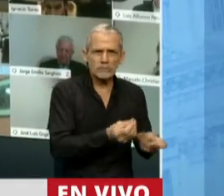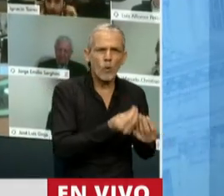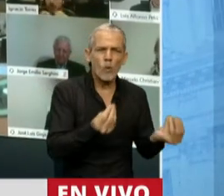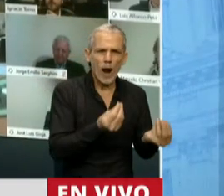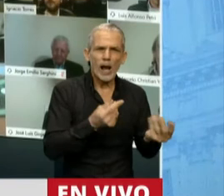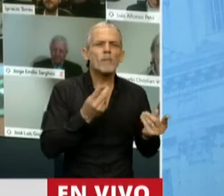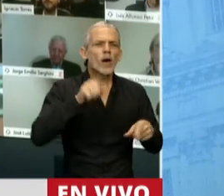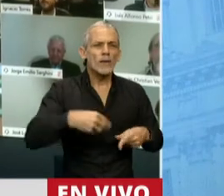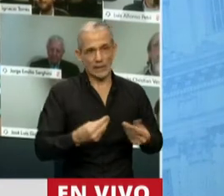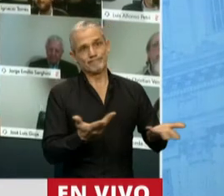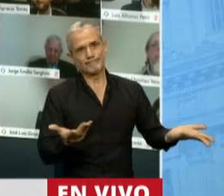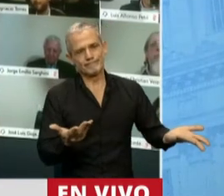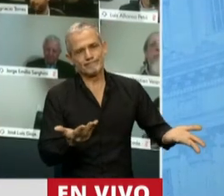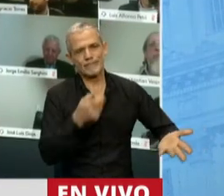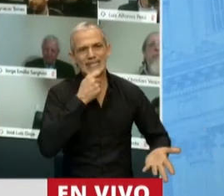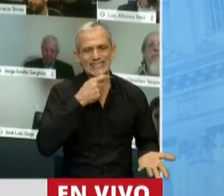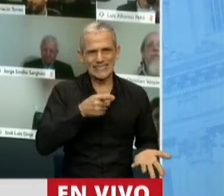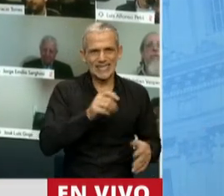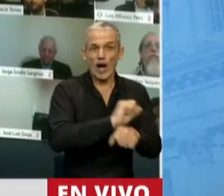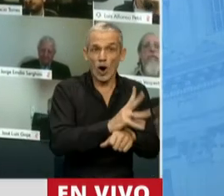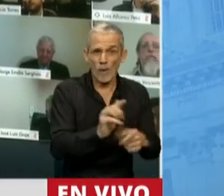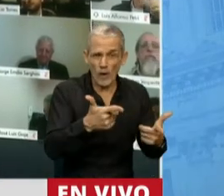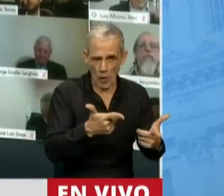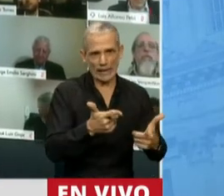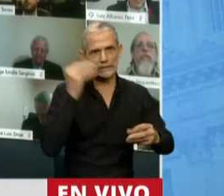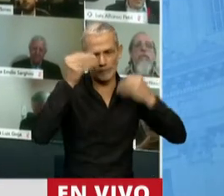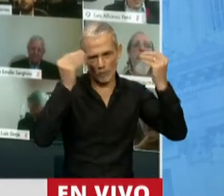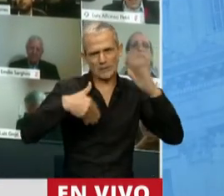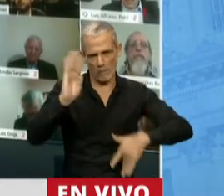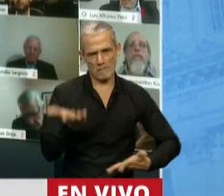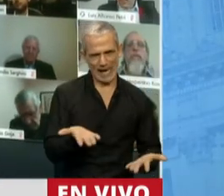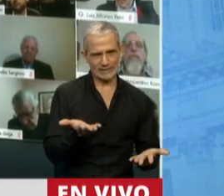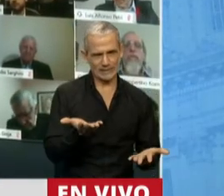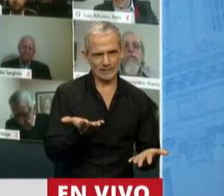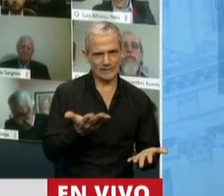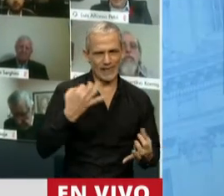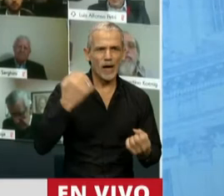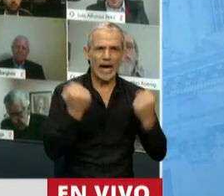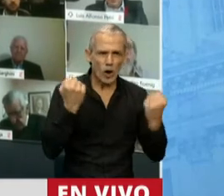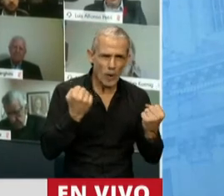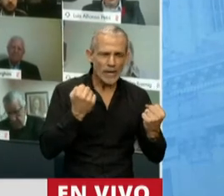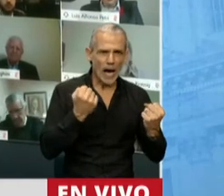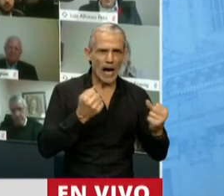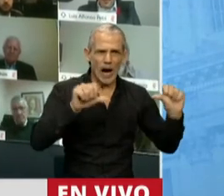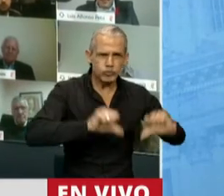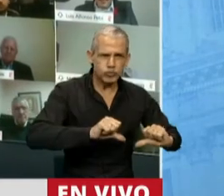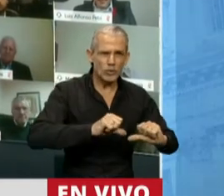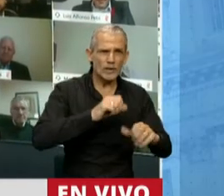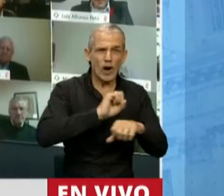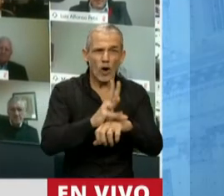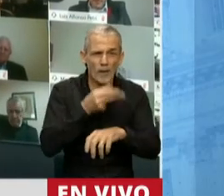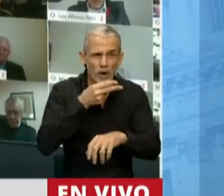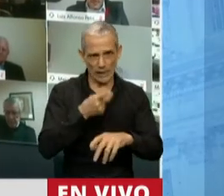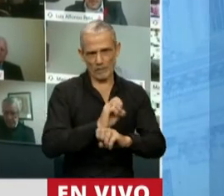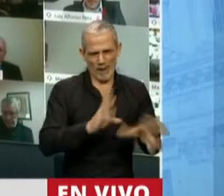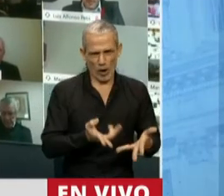Si no fuese de esa manera, estaríamos, por supuesto, muchísimo más preocupados y sería objeto de realmente de demandas al gobierno muy